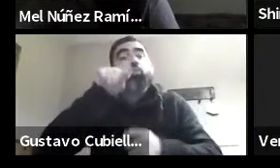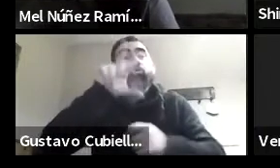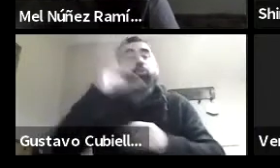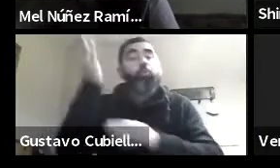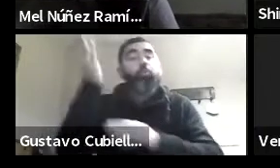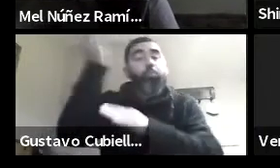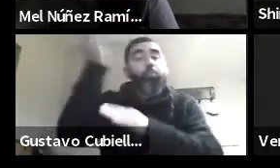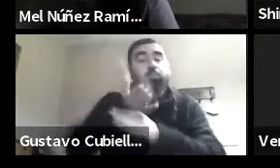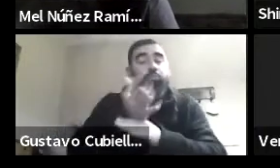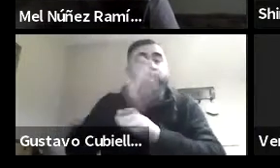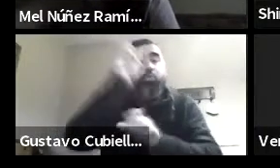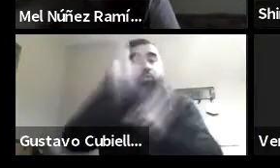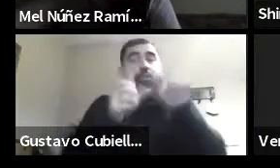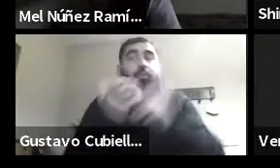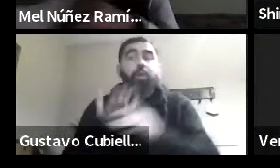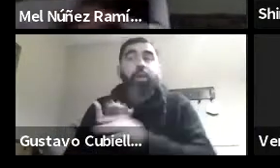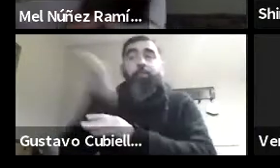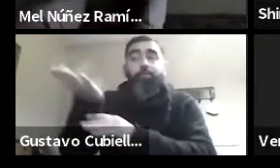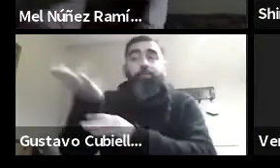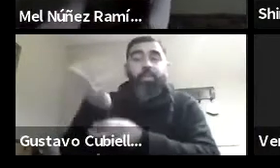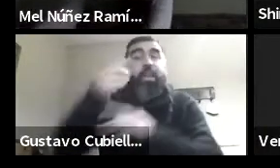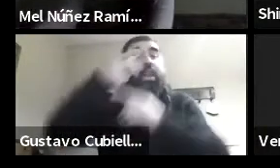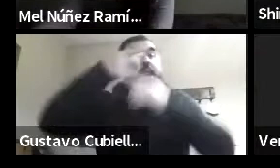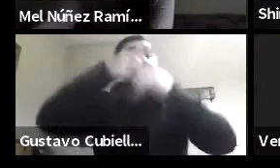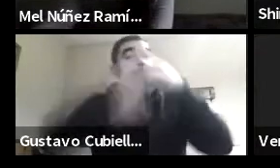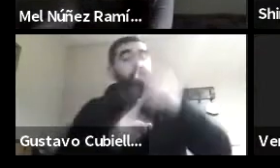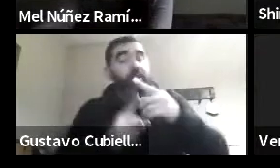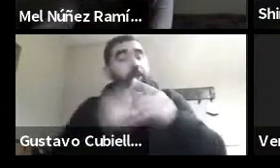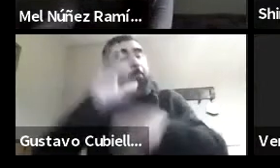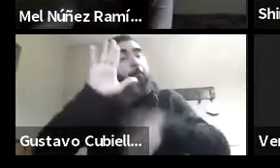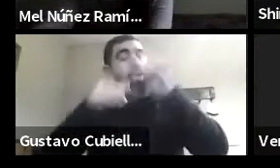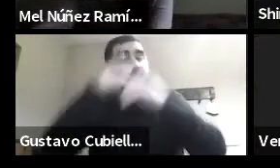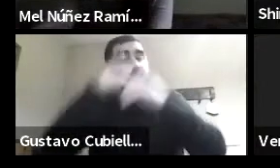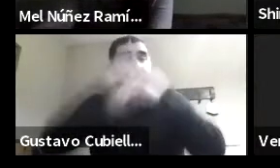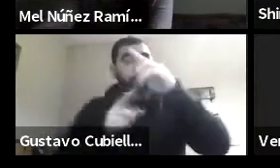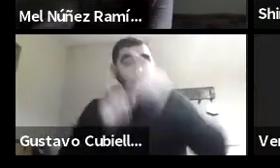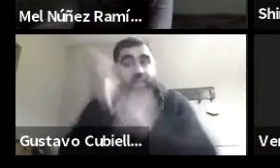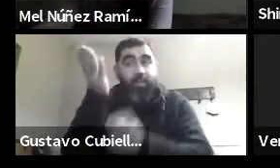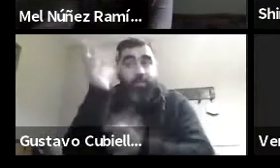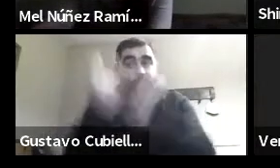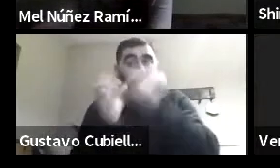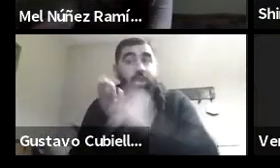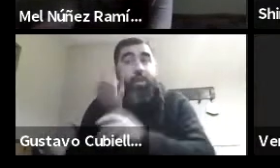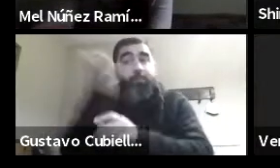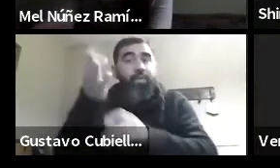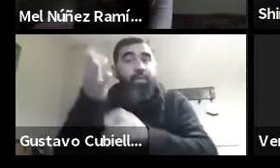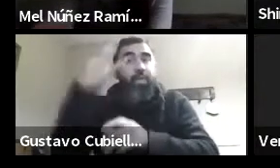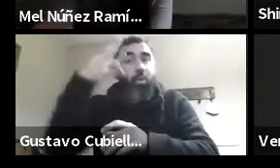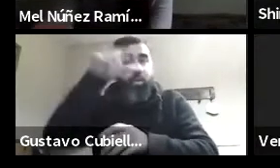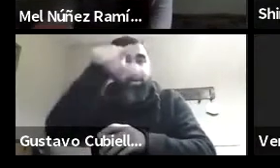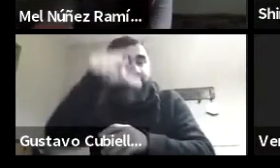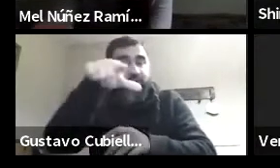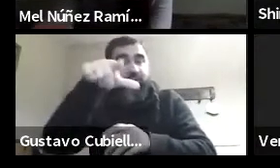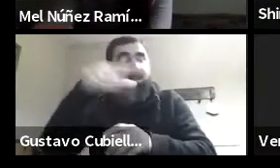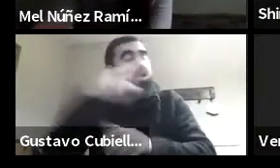54,3% de personas que la solicitaron. O sea, más de la mitad de las personas que solicitan la cláusula de excepción